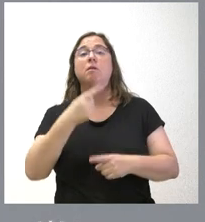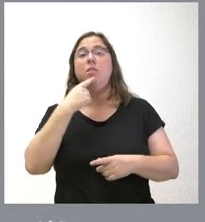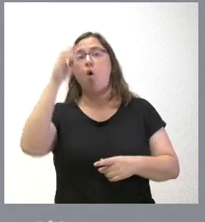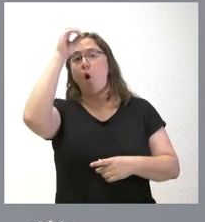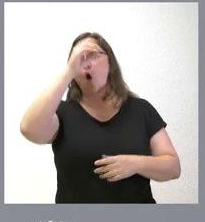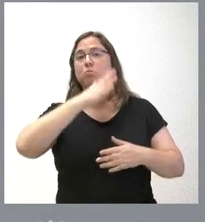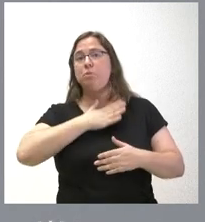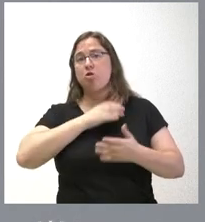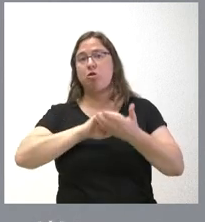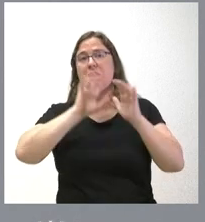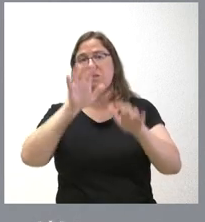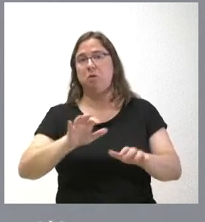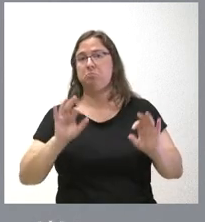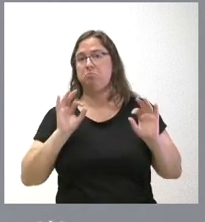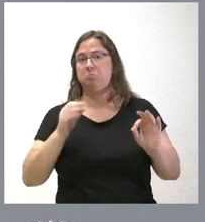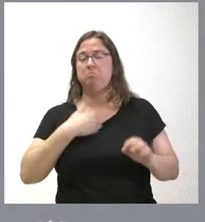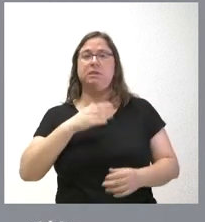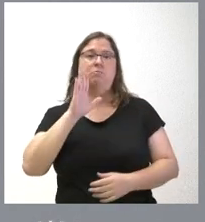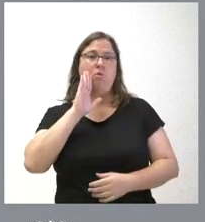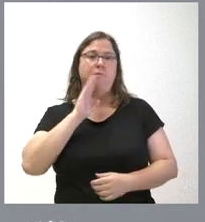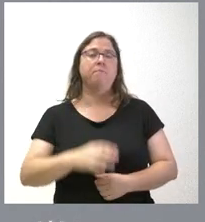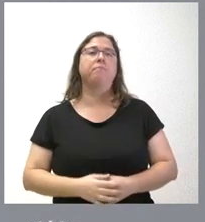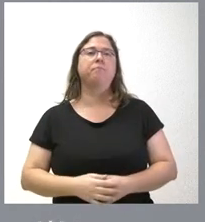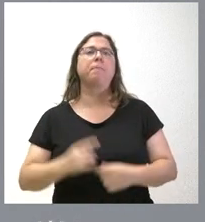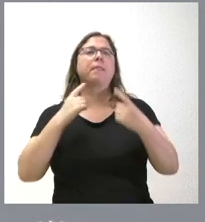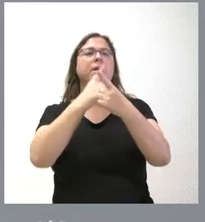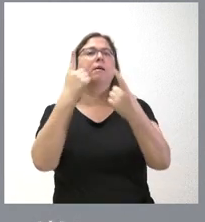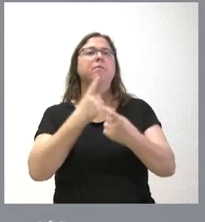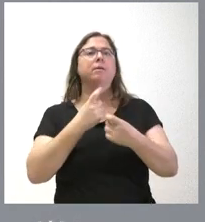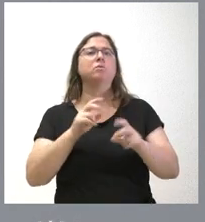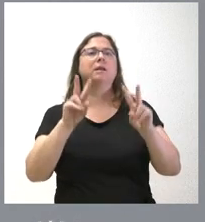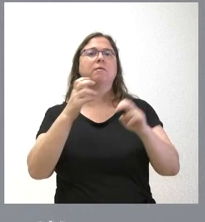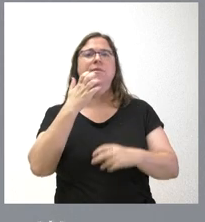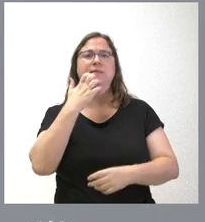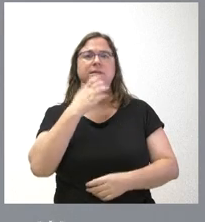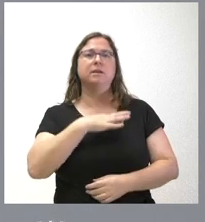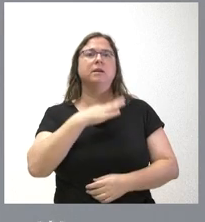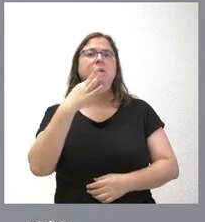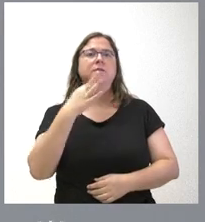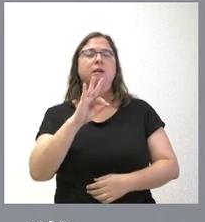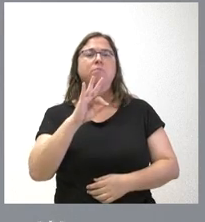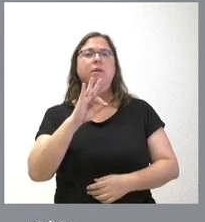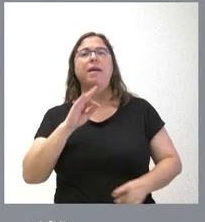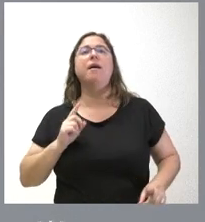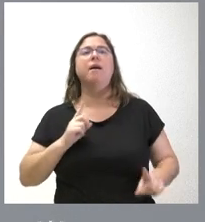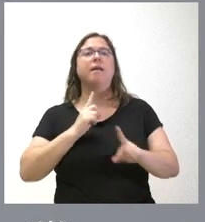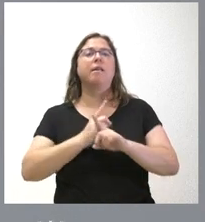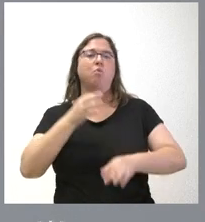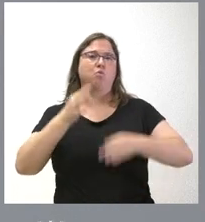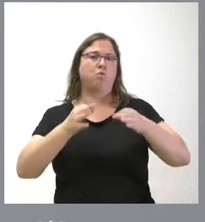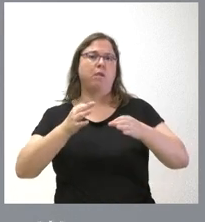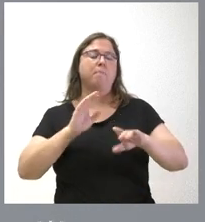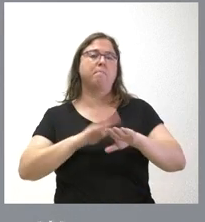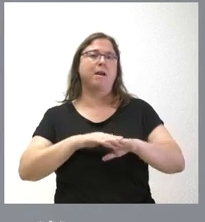pensamos de la junta de Castilla y león creo que les he dicho antes me pregunta en relación si habrá habido un recurso judicial en torno al